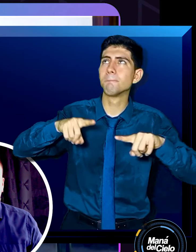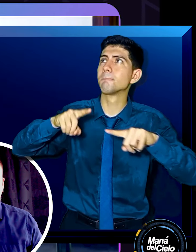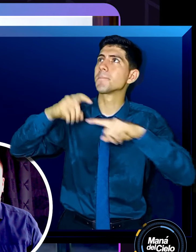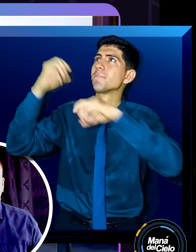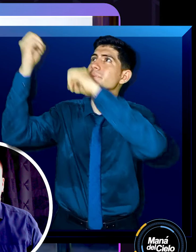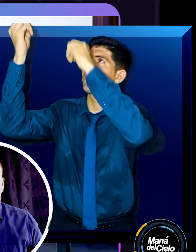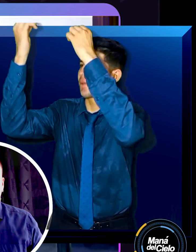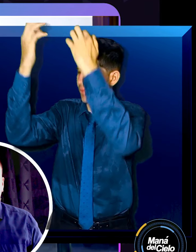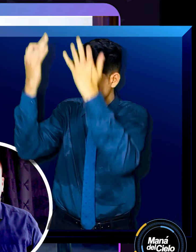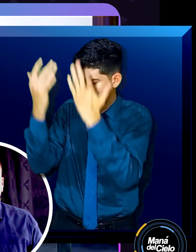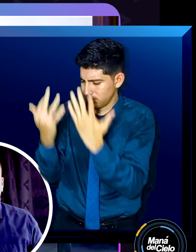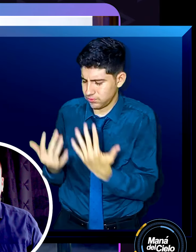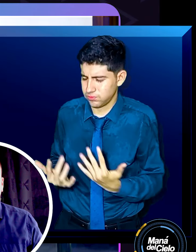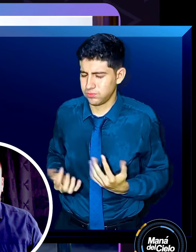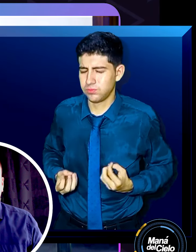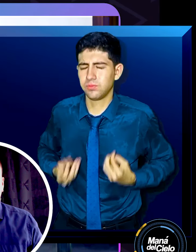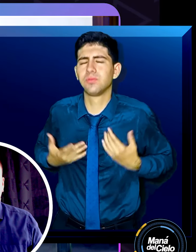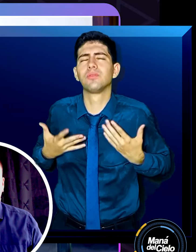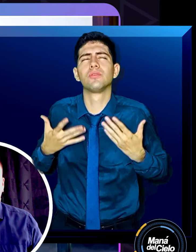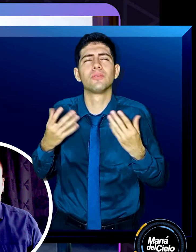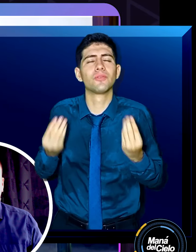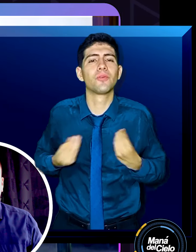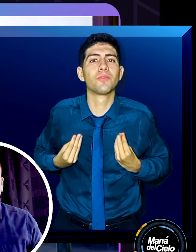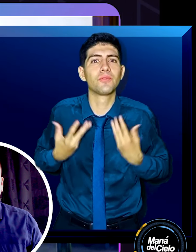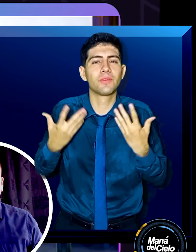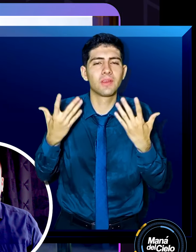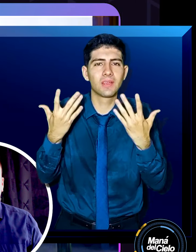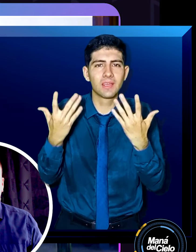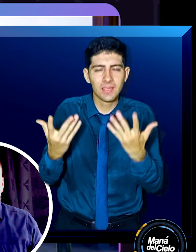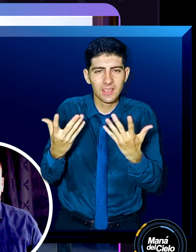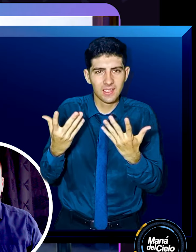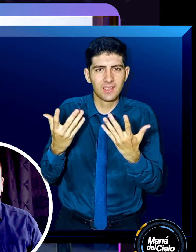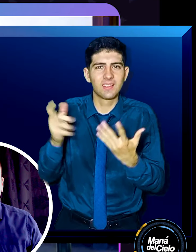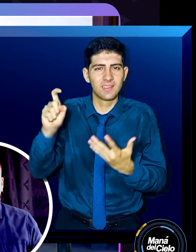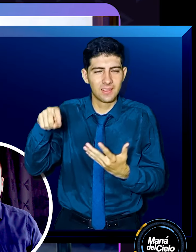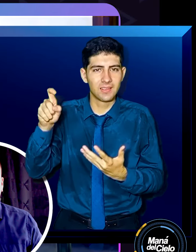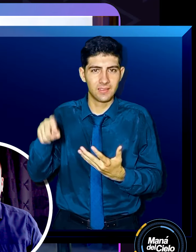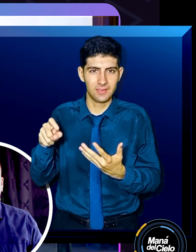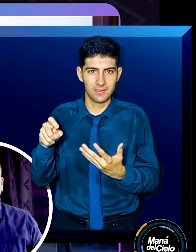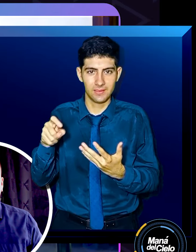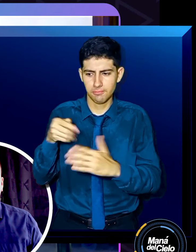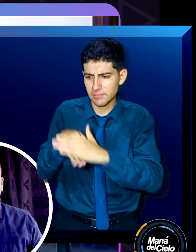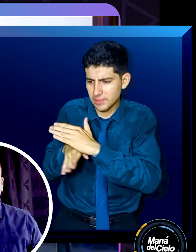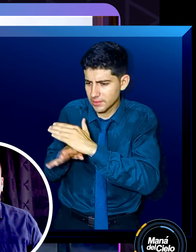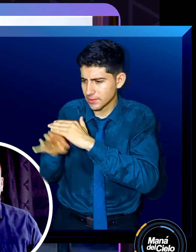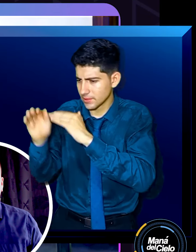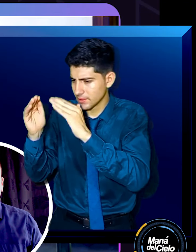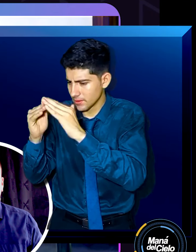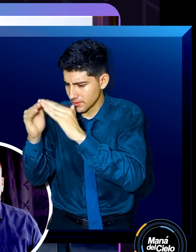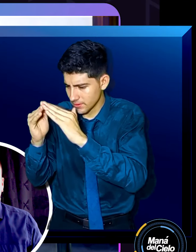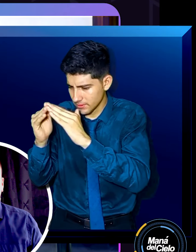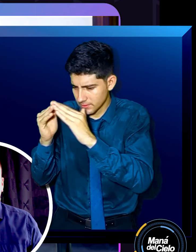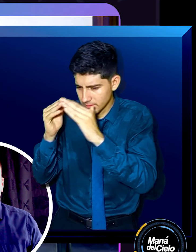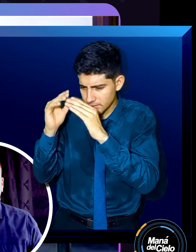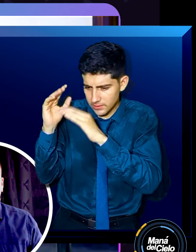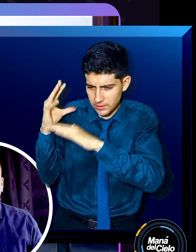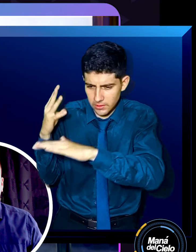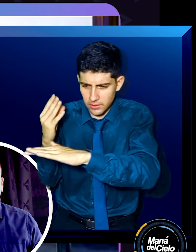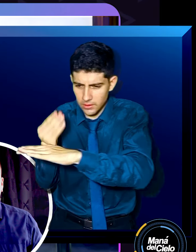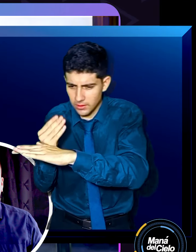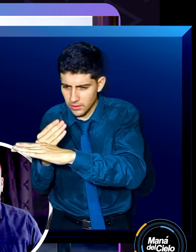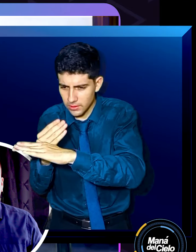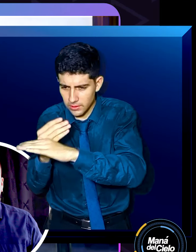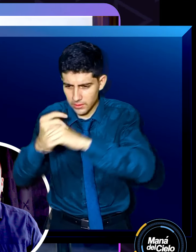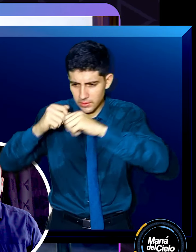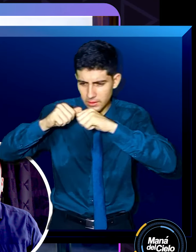corriendo. Aleluya. Me hizo volver y luego a la entrada de la casa, y aquí aguas que salían de debajo del umbral